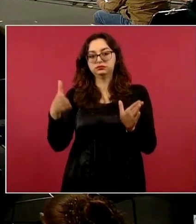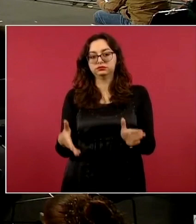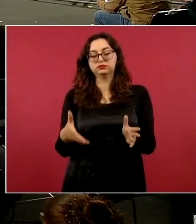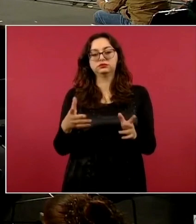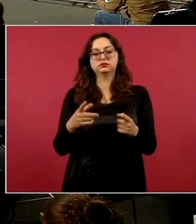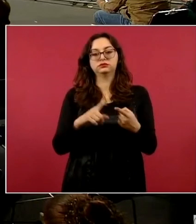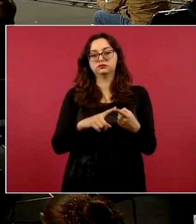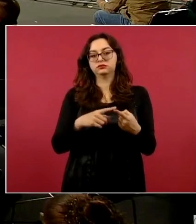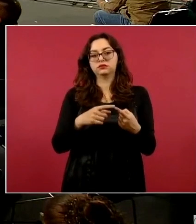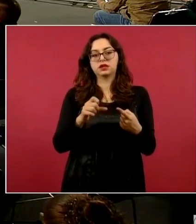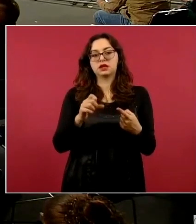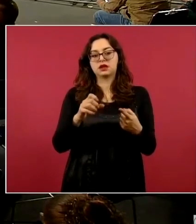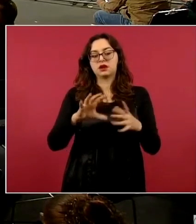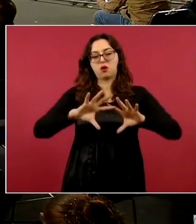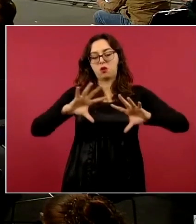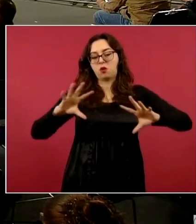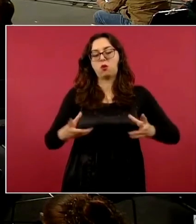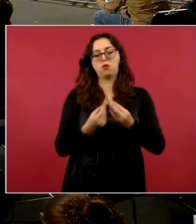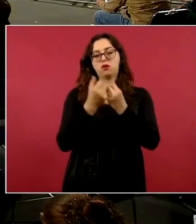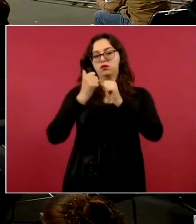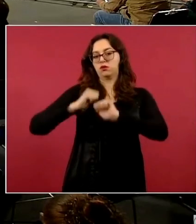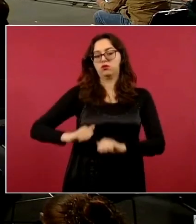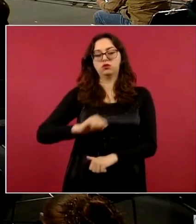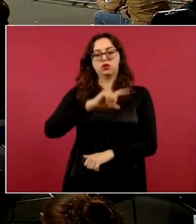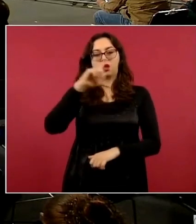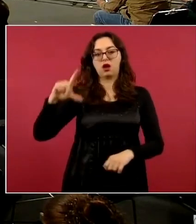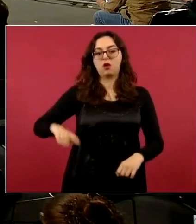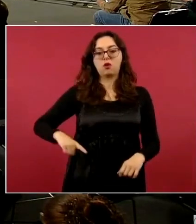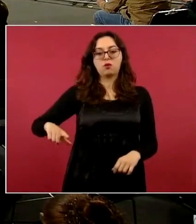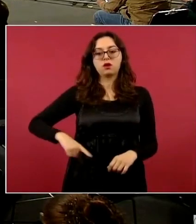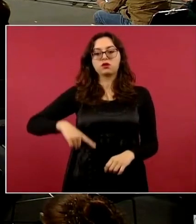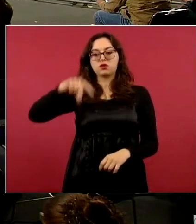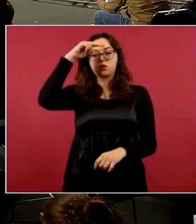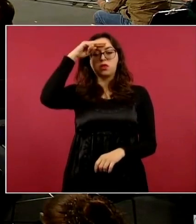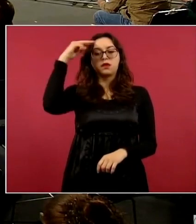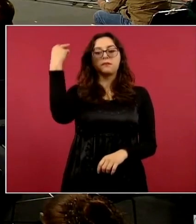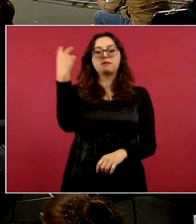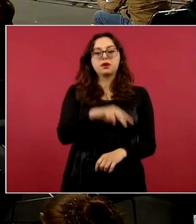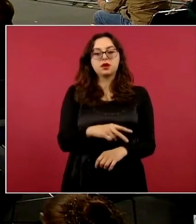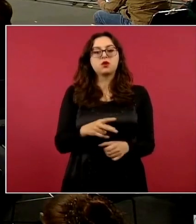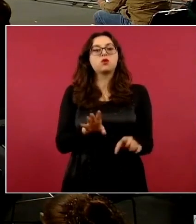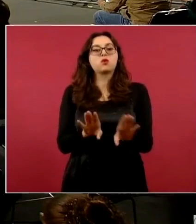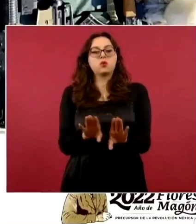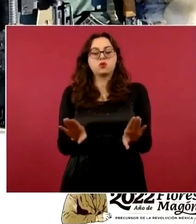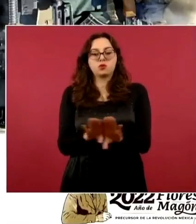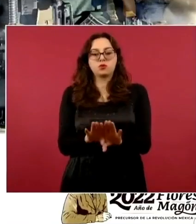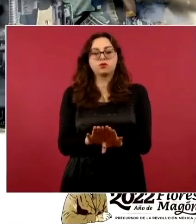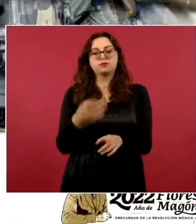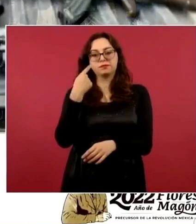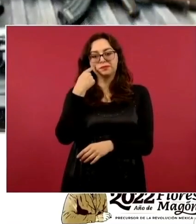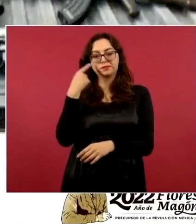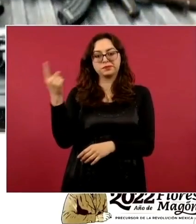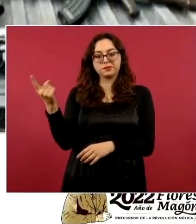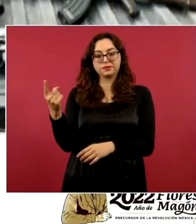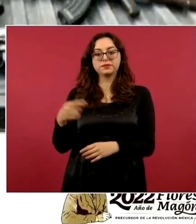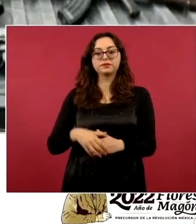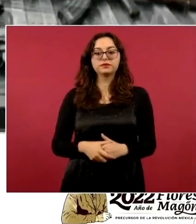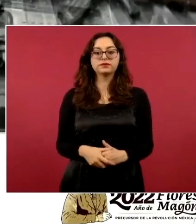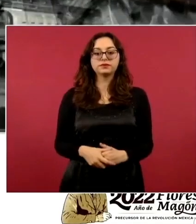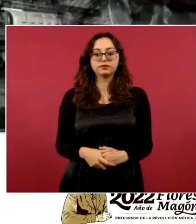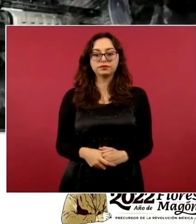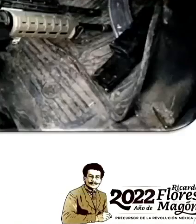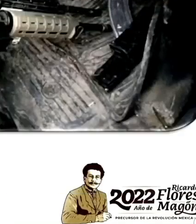de todo todo el estado mexicano todas las fuerzas de seguridad del estado mexicano se aseguraron 287 armas